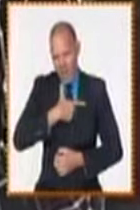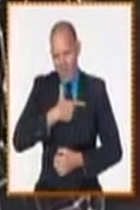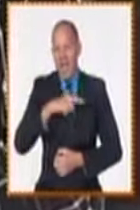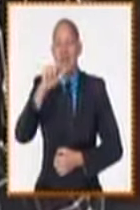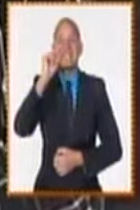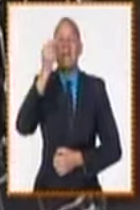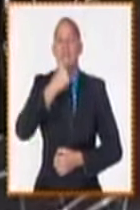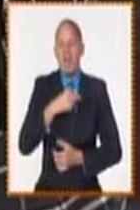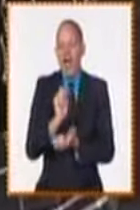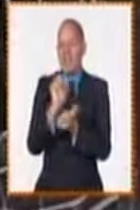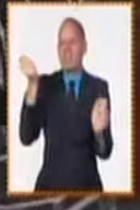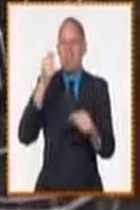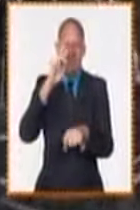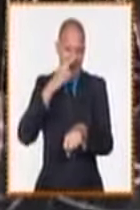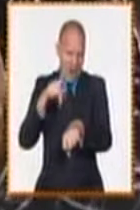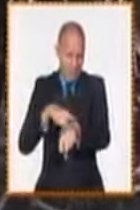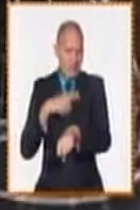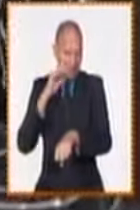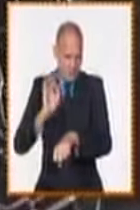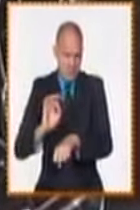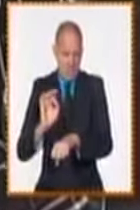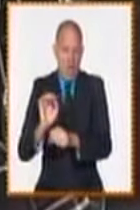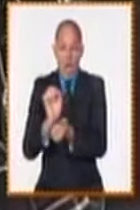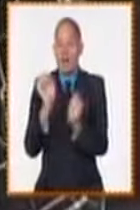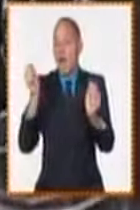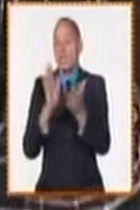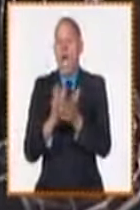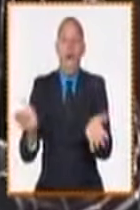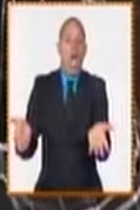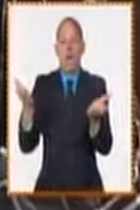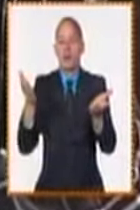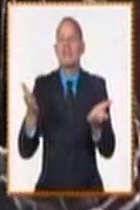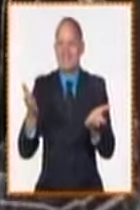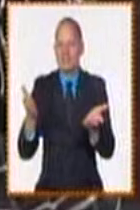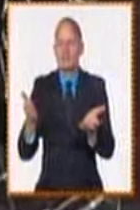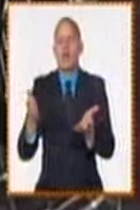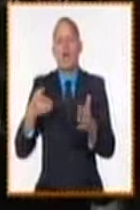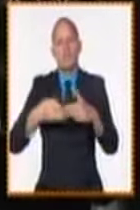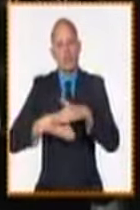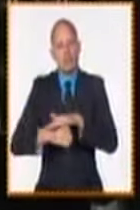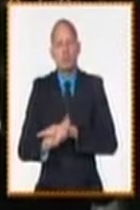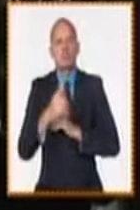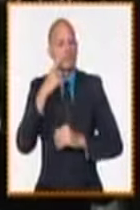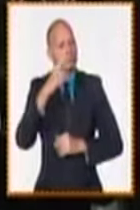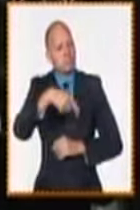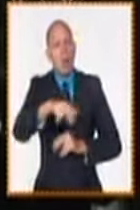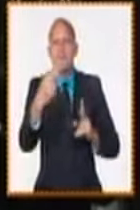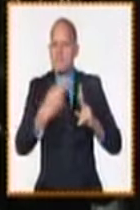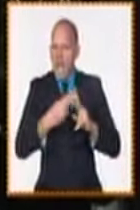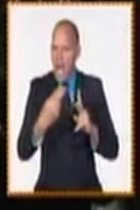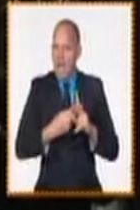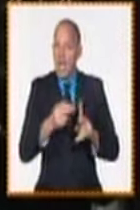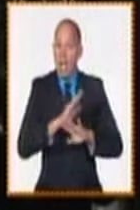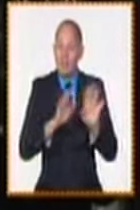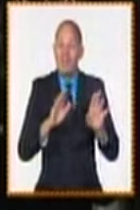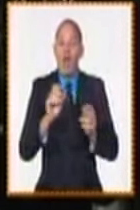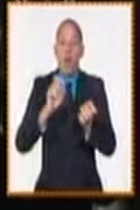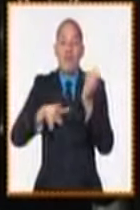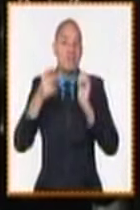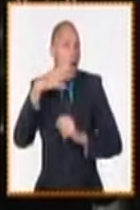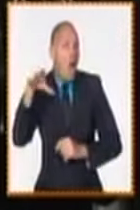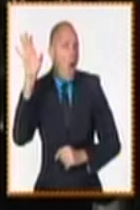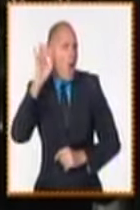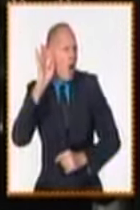extraordinaria. Y es cuando todo el mundo trata de tomar las ciudades cabeceras regionales. Se ataca Holguín, se ataca Las Tunas, se atacan un